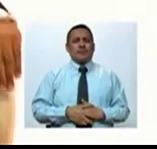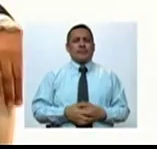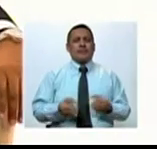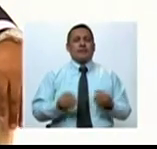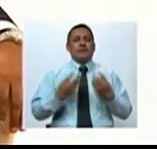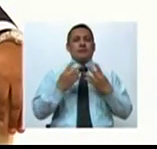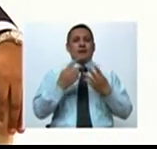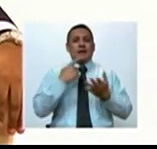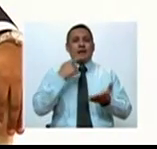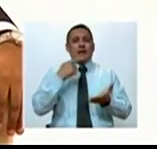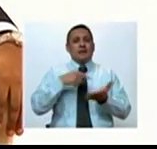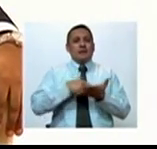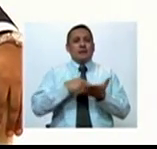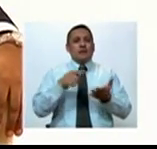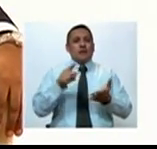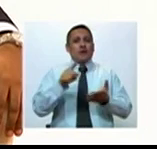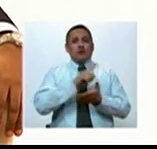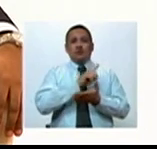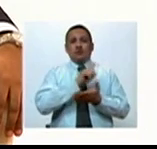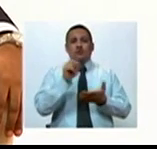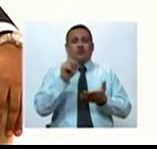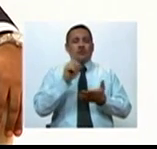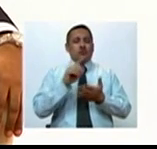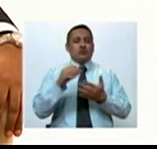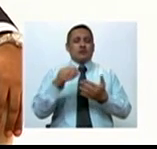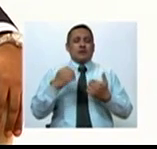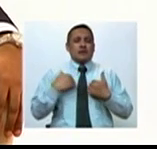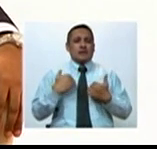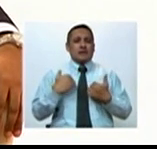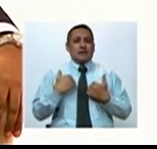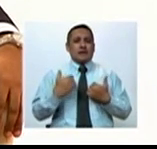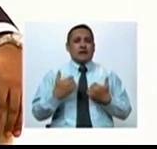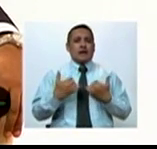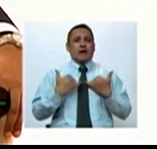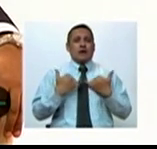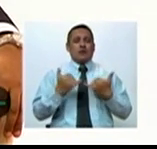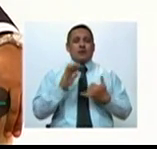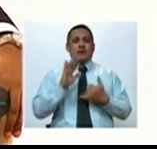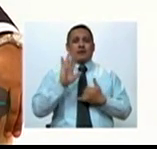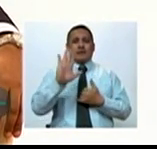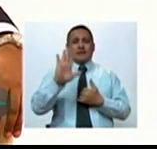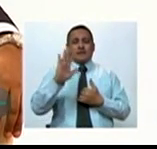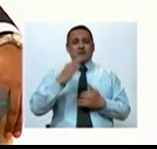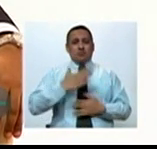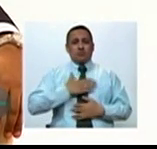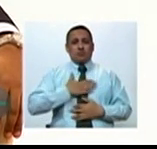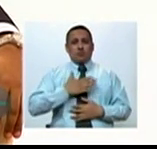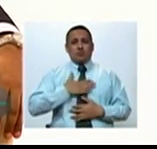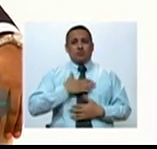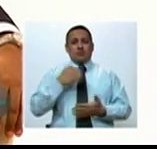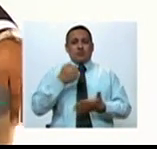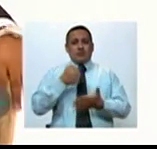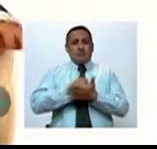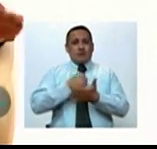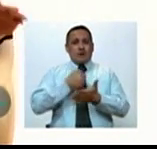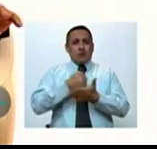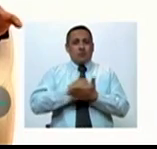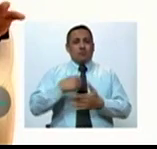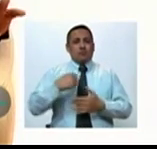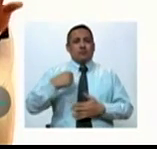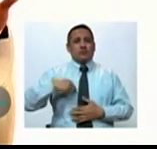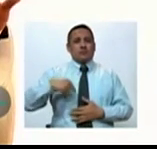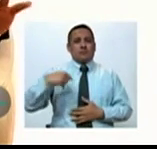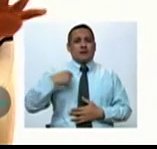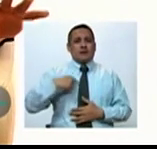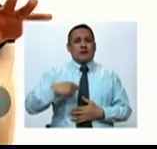no provenía de esos propios ingresos, llamémoslo